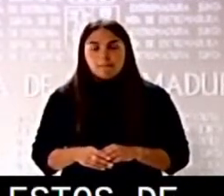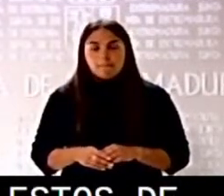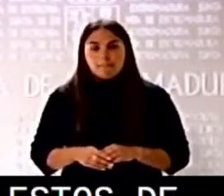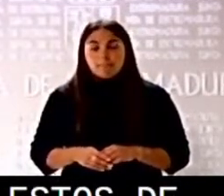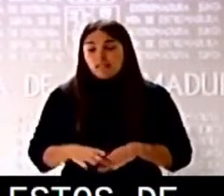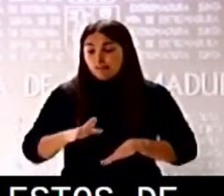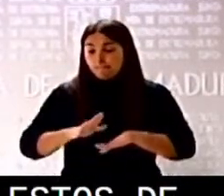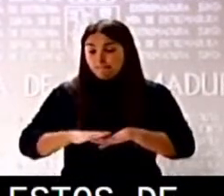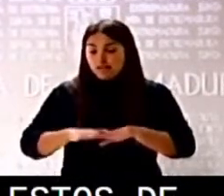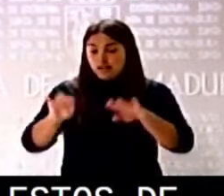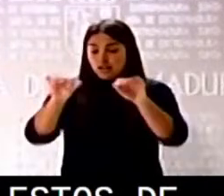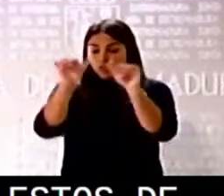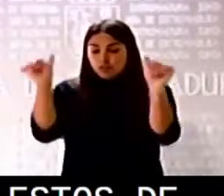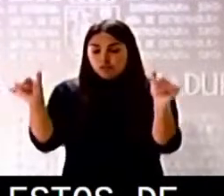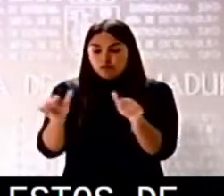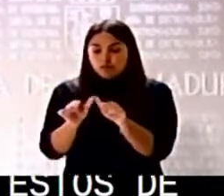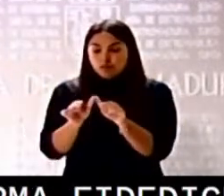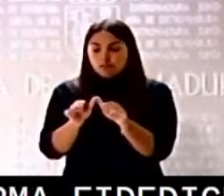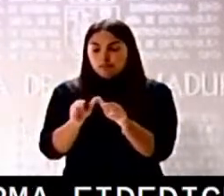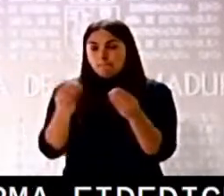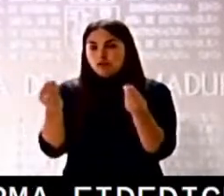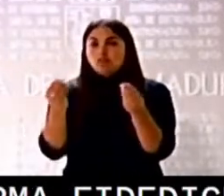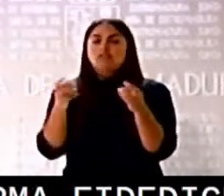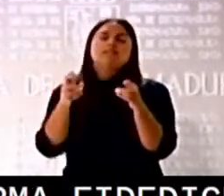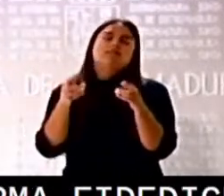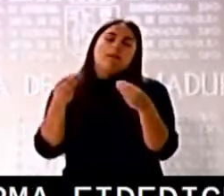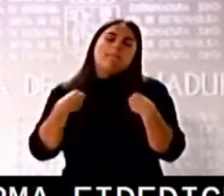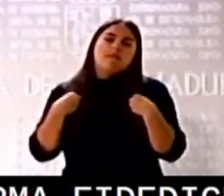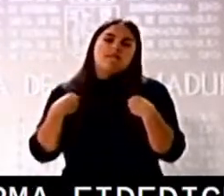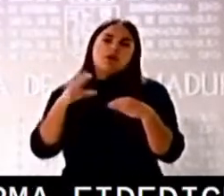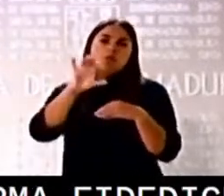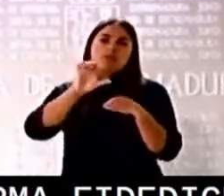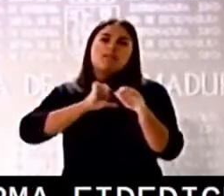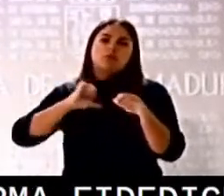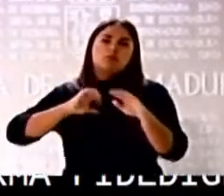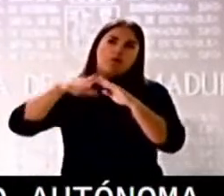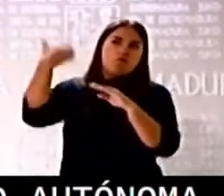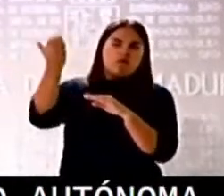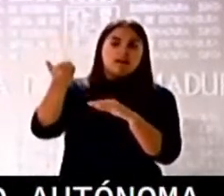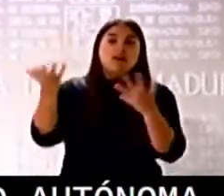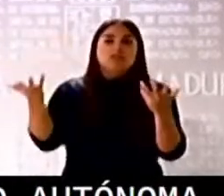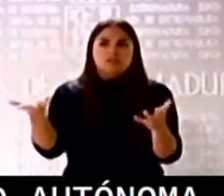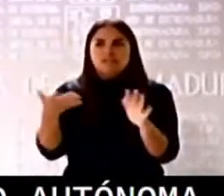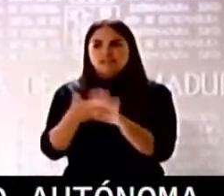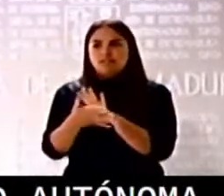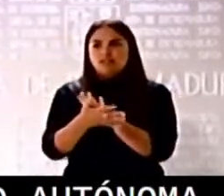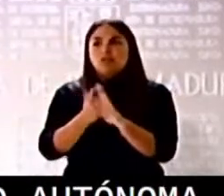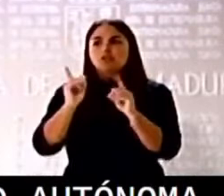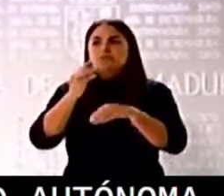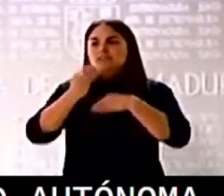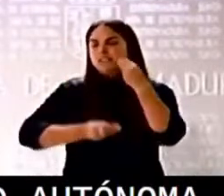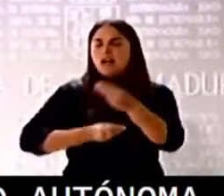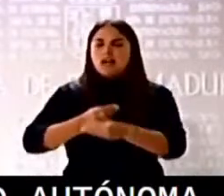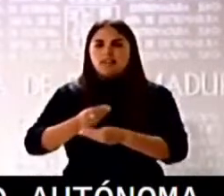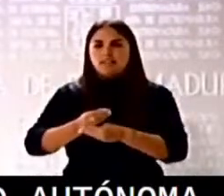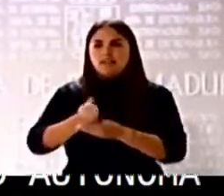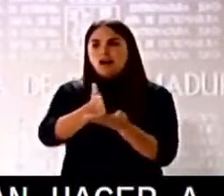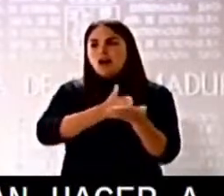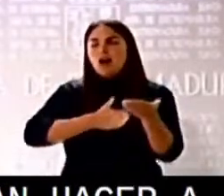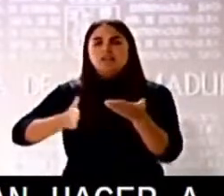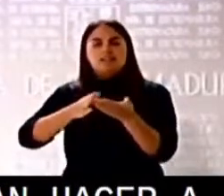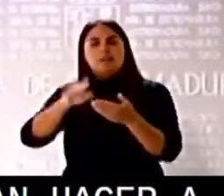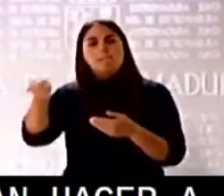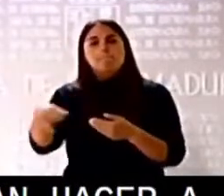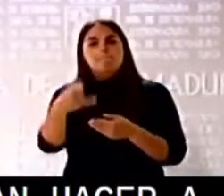para acreditar de forma más fidedigna la residencia fuera de nuestra comunidad autónoma, evitando de esta manera que solo lo pudieran hacer a través de la